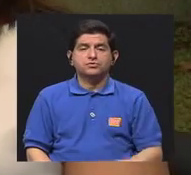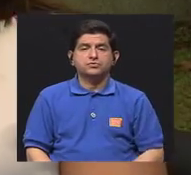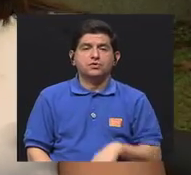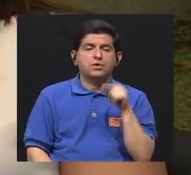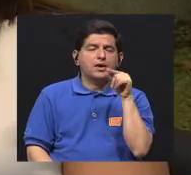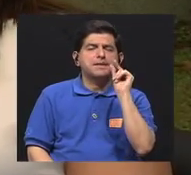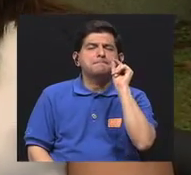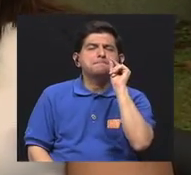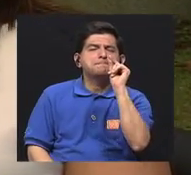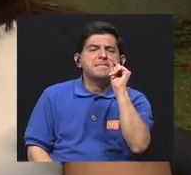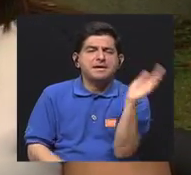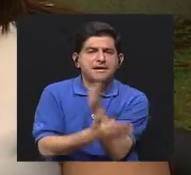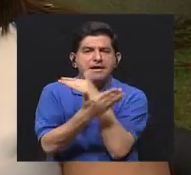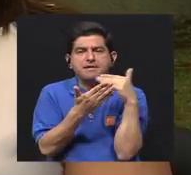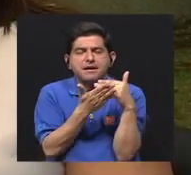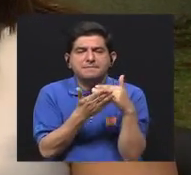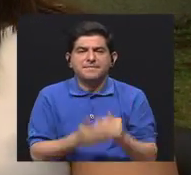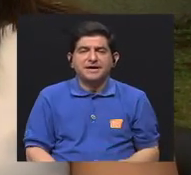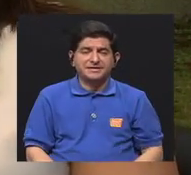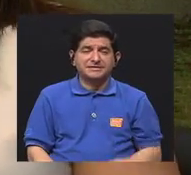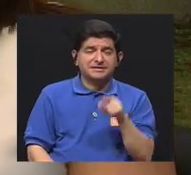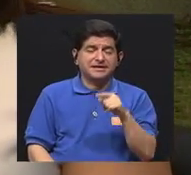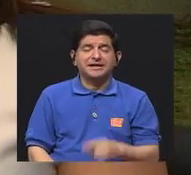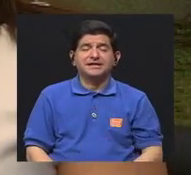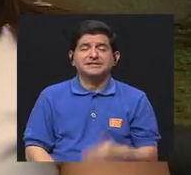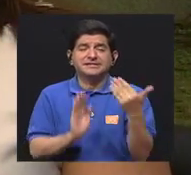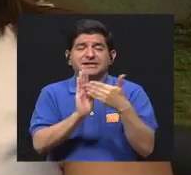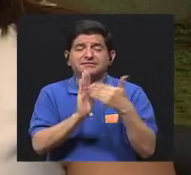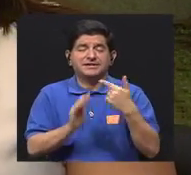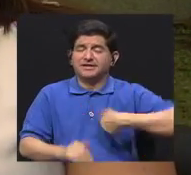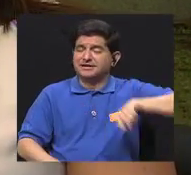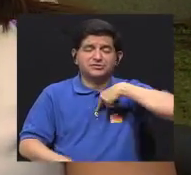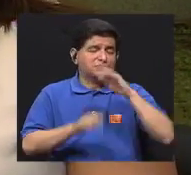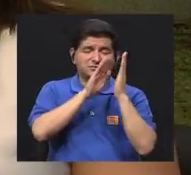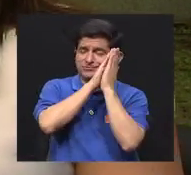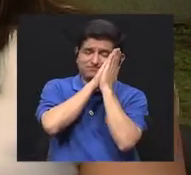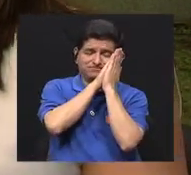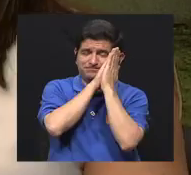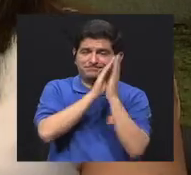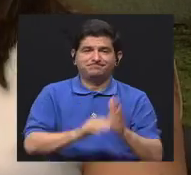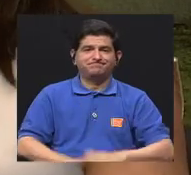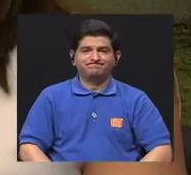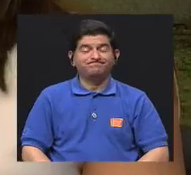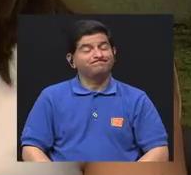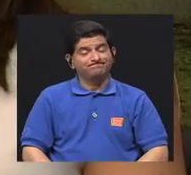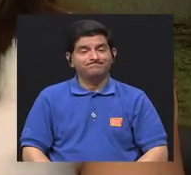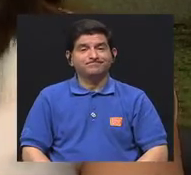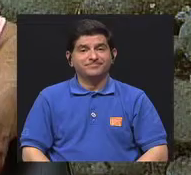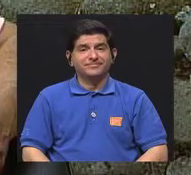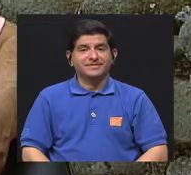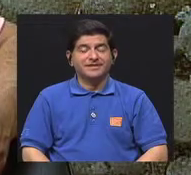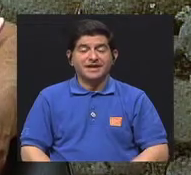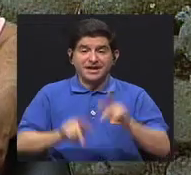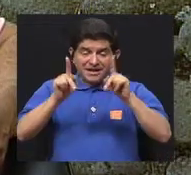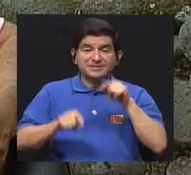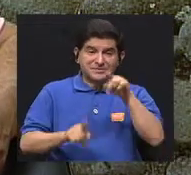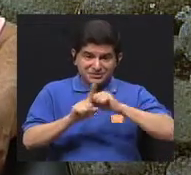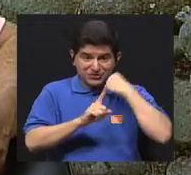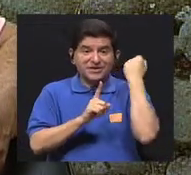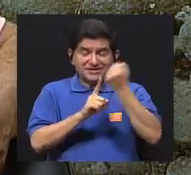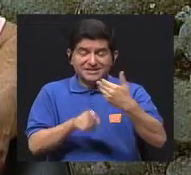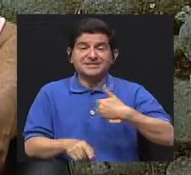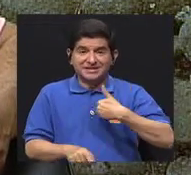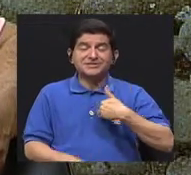una ínfima partícula, una basura, para que no podamos dormir. Entonces, claro, sí. Los que hemos vivido eso,